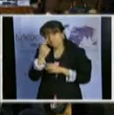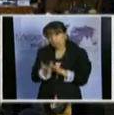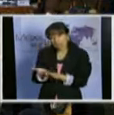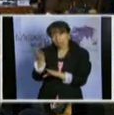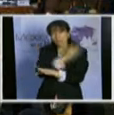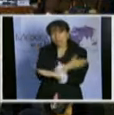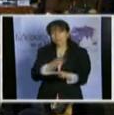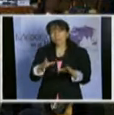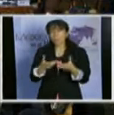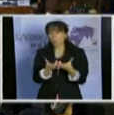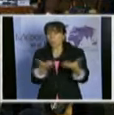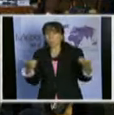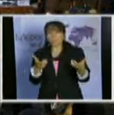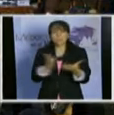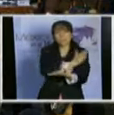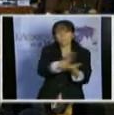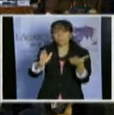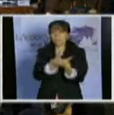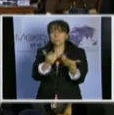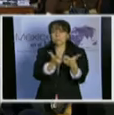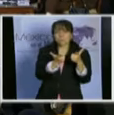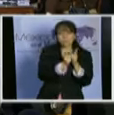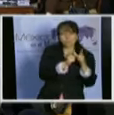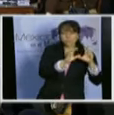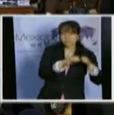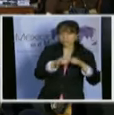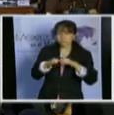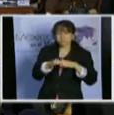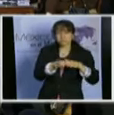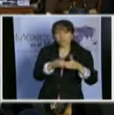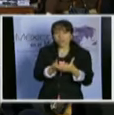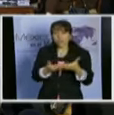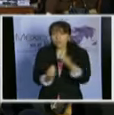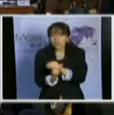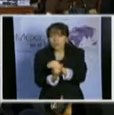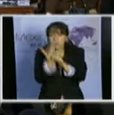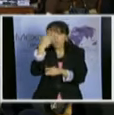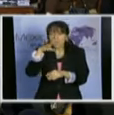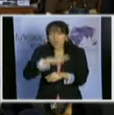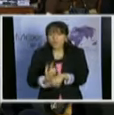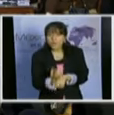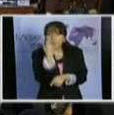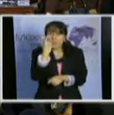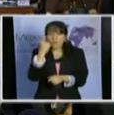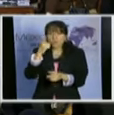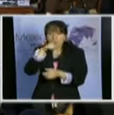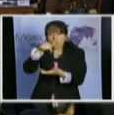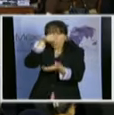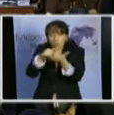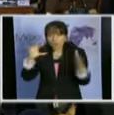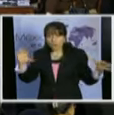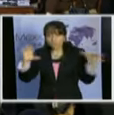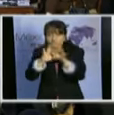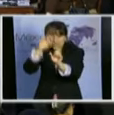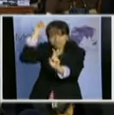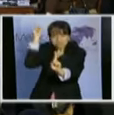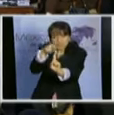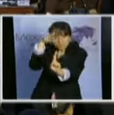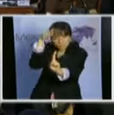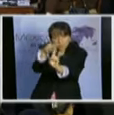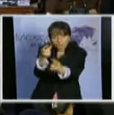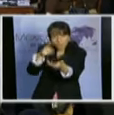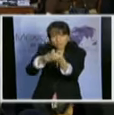dispersión de las organizaciones civiles, hay una plataforma que en materia de migración crea una nueva posibilidad de incidir. Lo